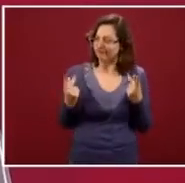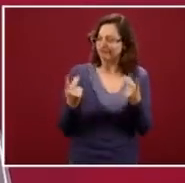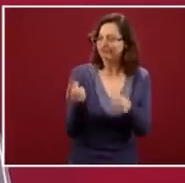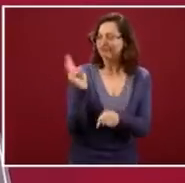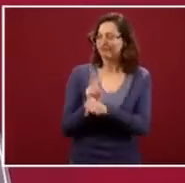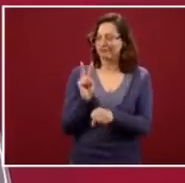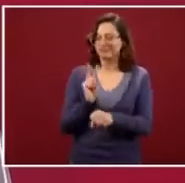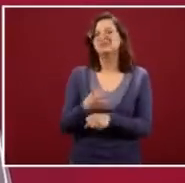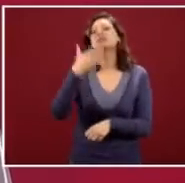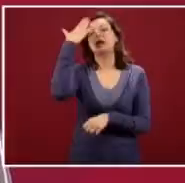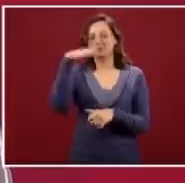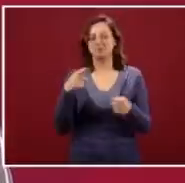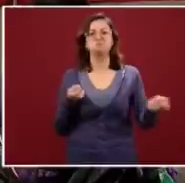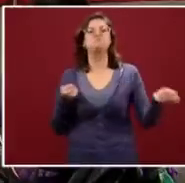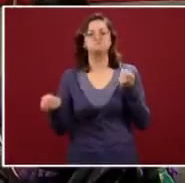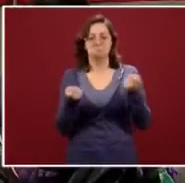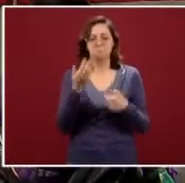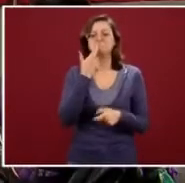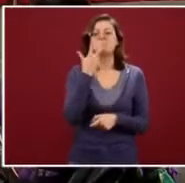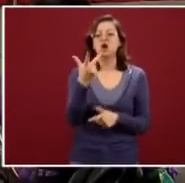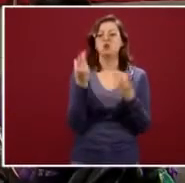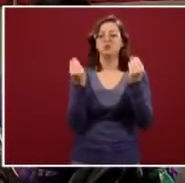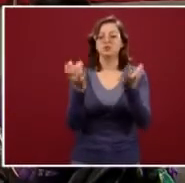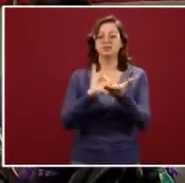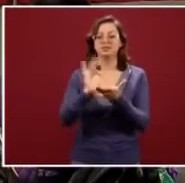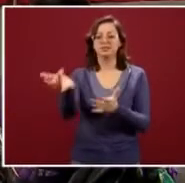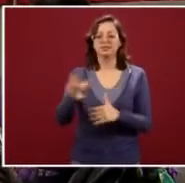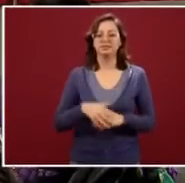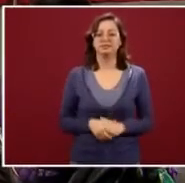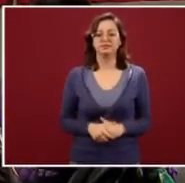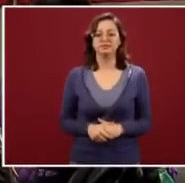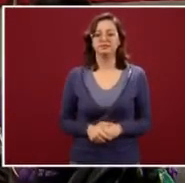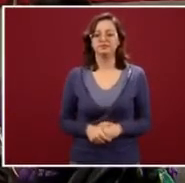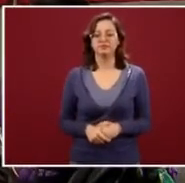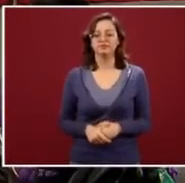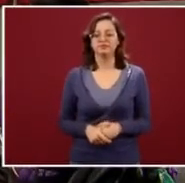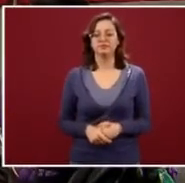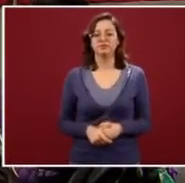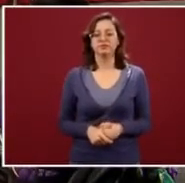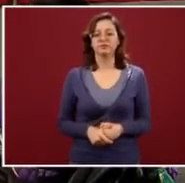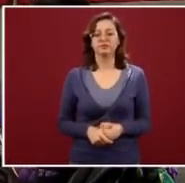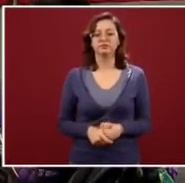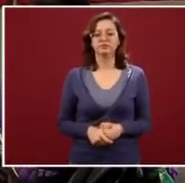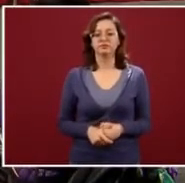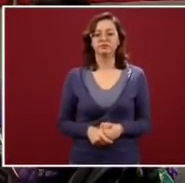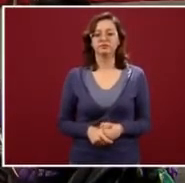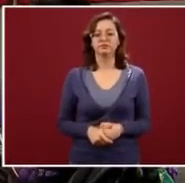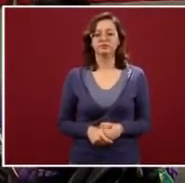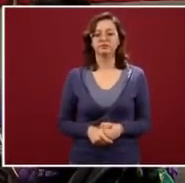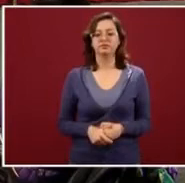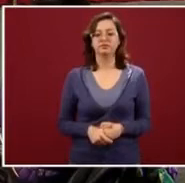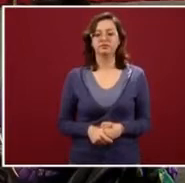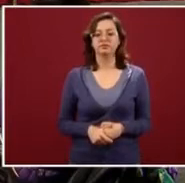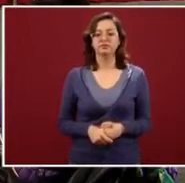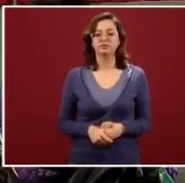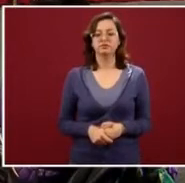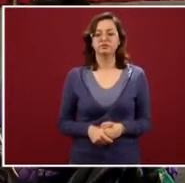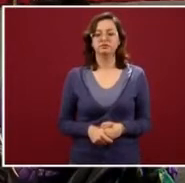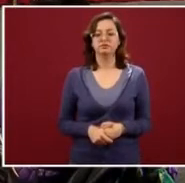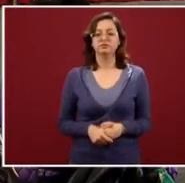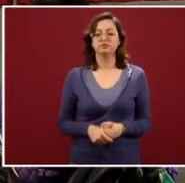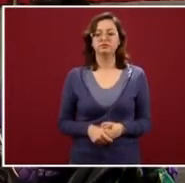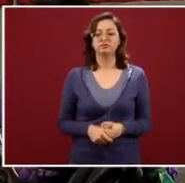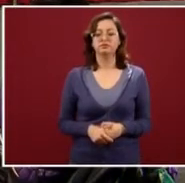mucho más efectivo de la epidemia. Muchas gracias. Gracias. Todas las opciones están consideradas